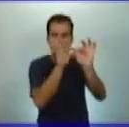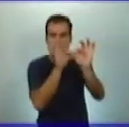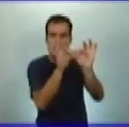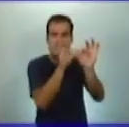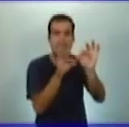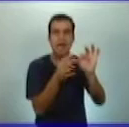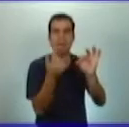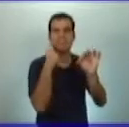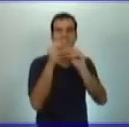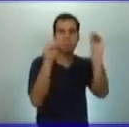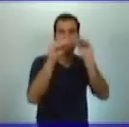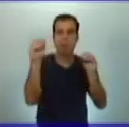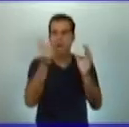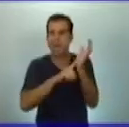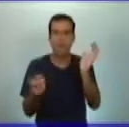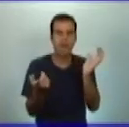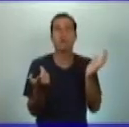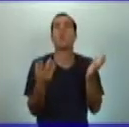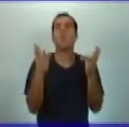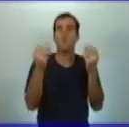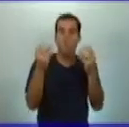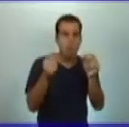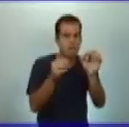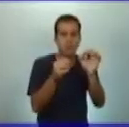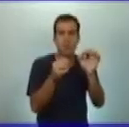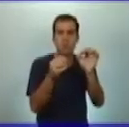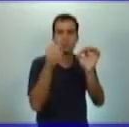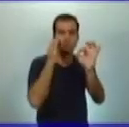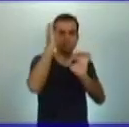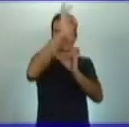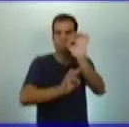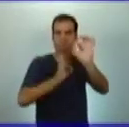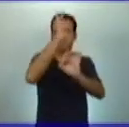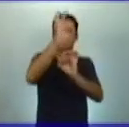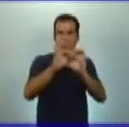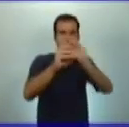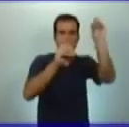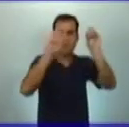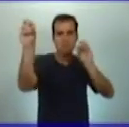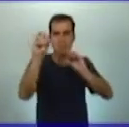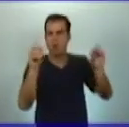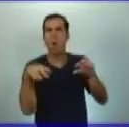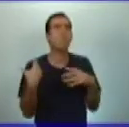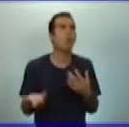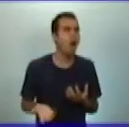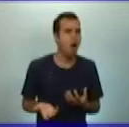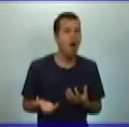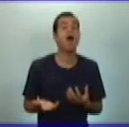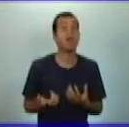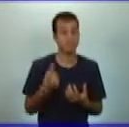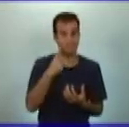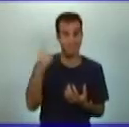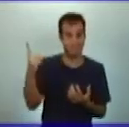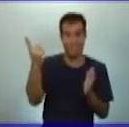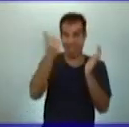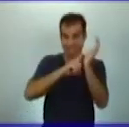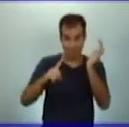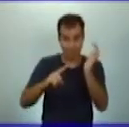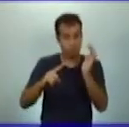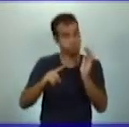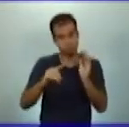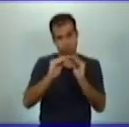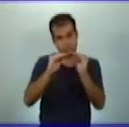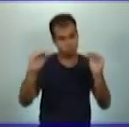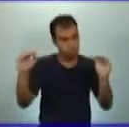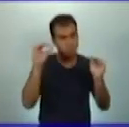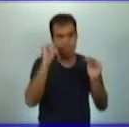electrónica, cuántos electrones hemos distribuido. Por supuesto, teniendo en cuenta que es eléctricamente neutro este átomo de carbono,